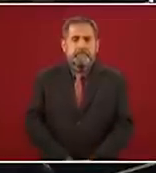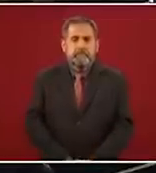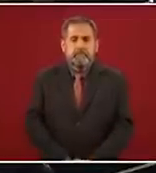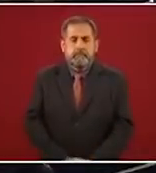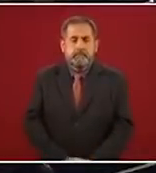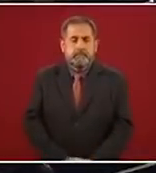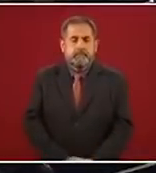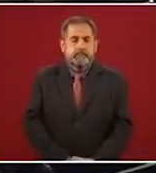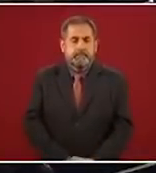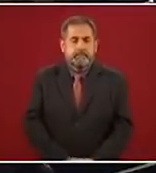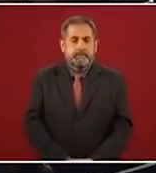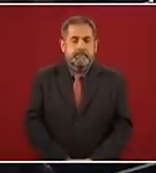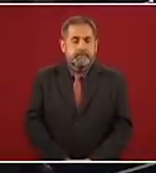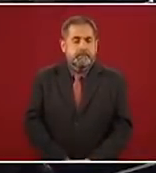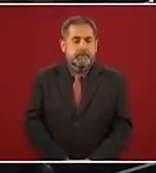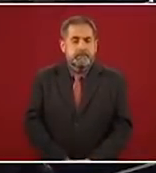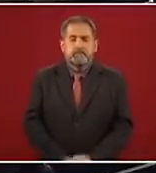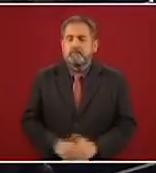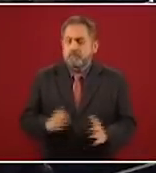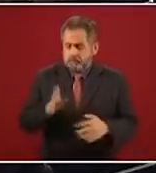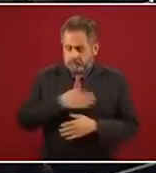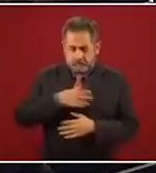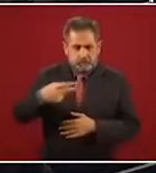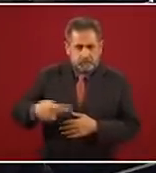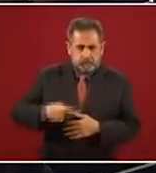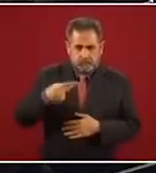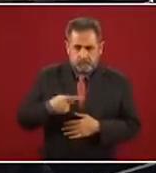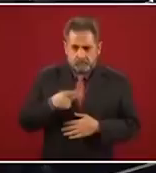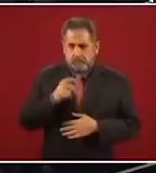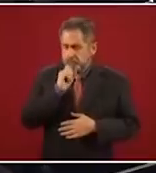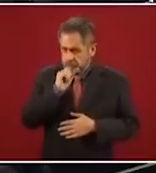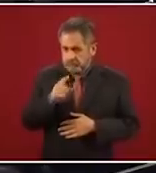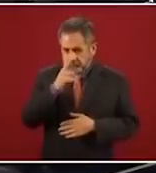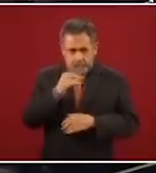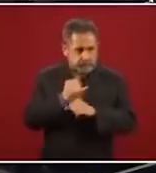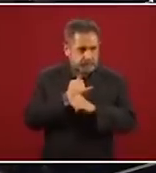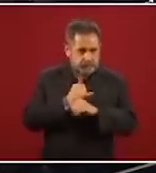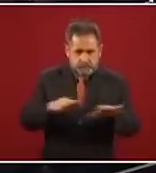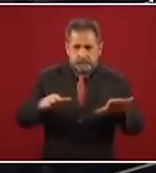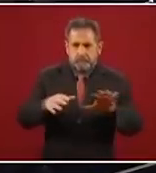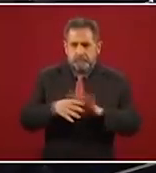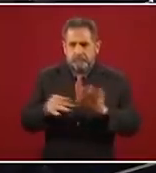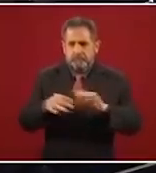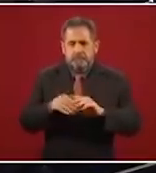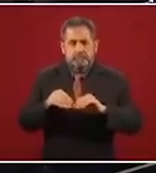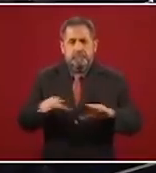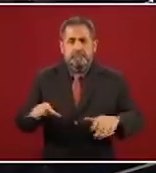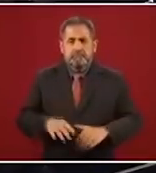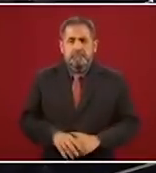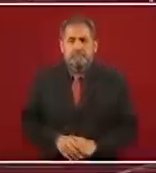Bueno, es buena la pregunta también para informar.